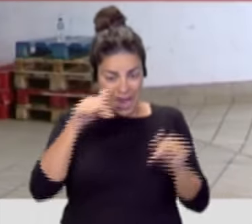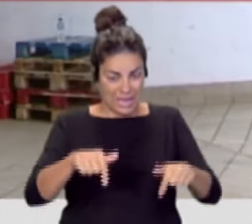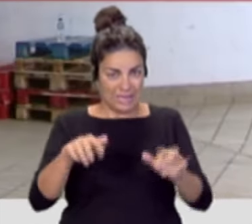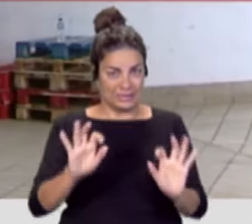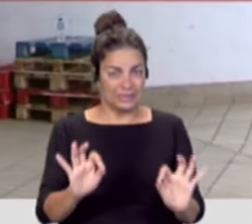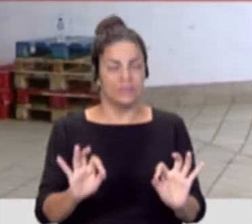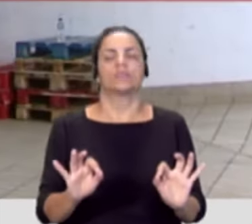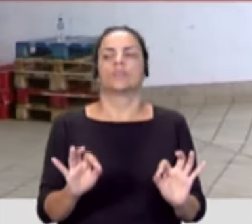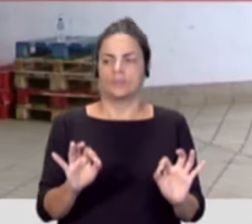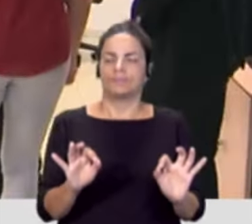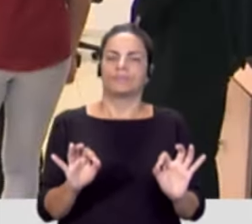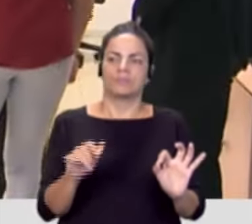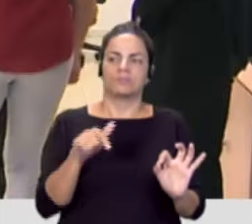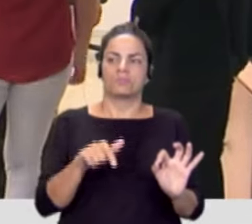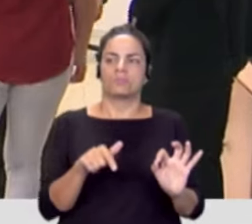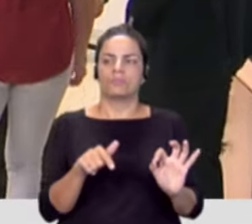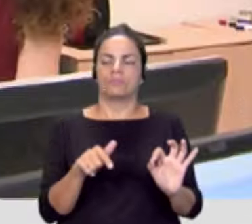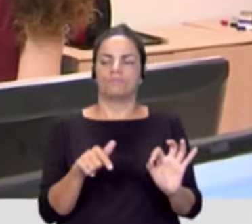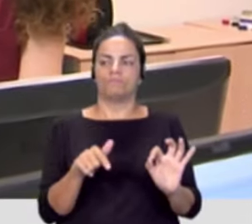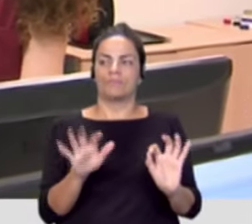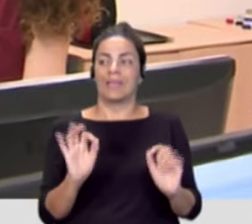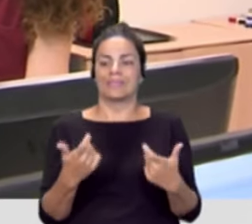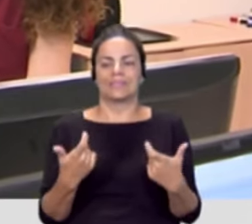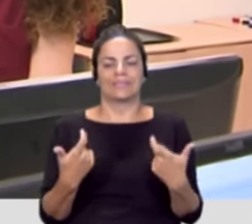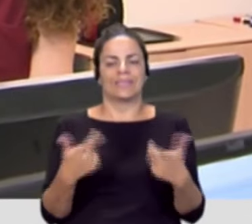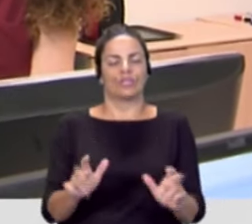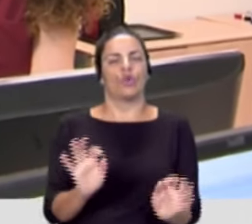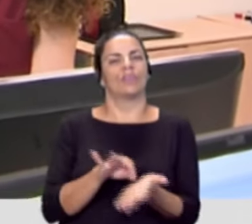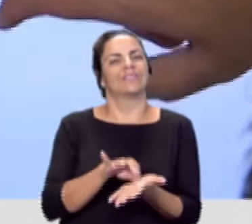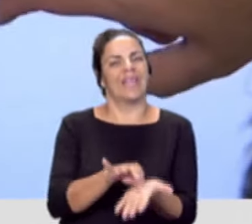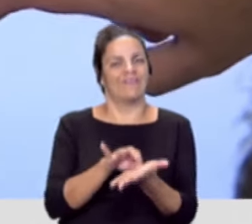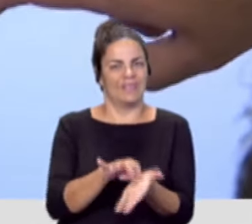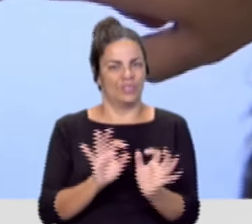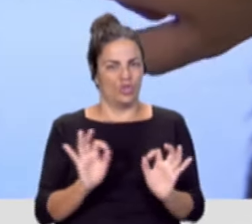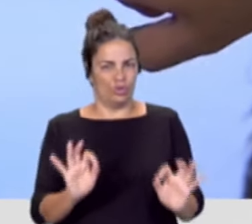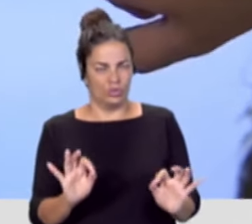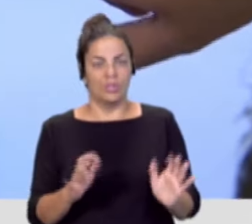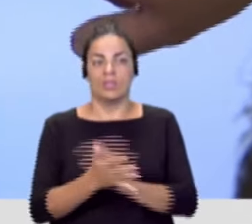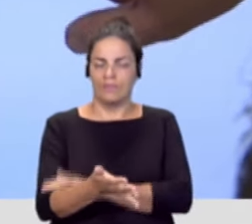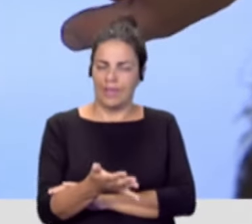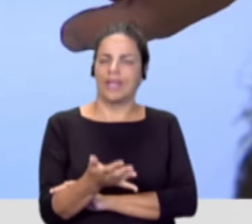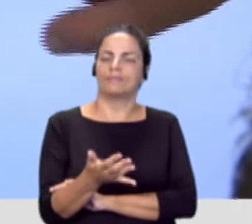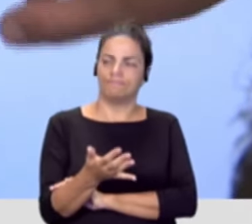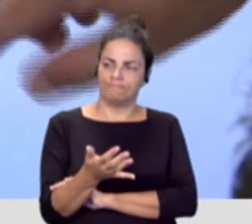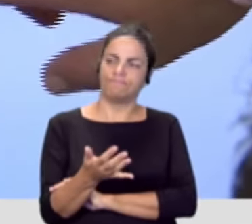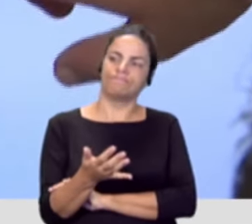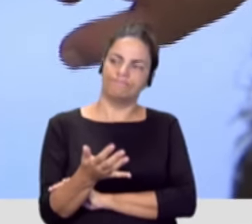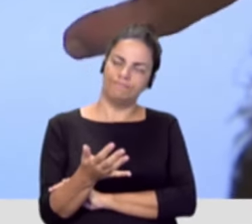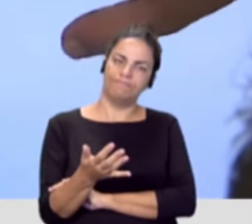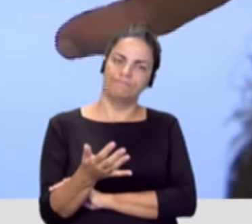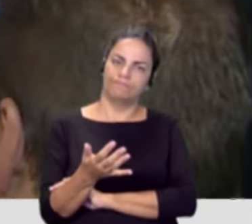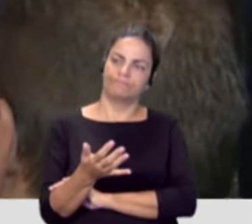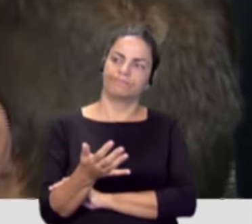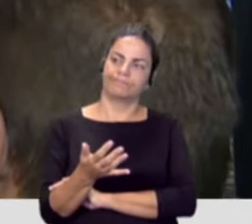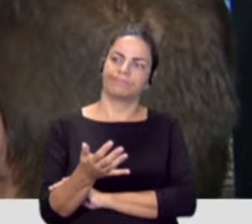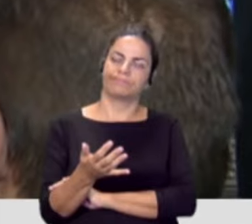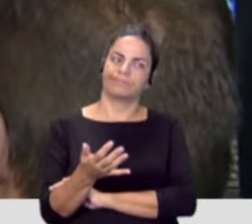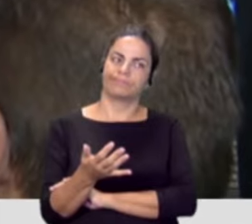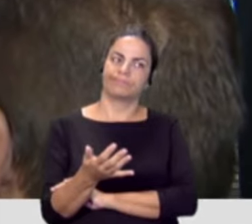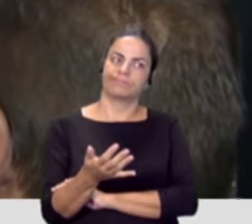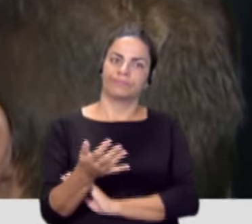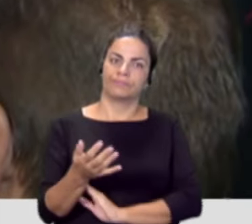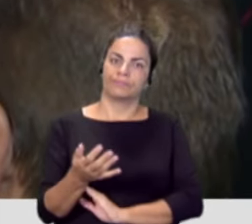que estamos en el sector servicio, de tal manera de que nos puede afectar muchísimo, sobre todo a las pequeñas y